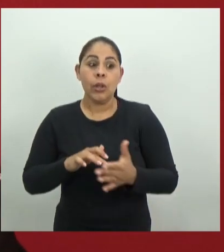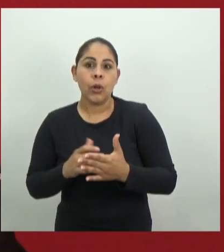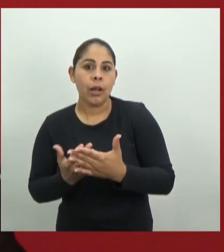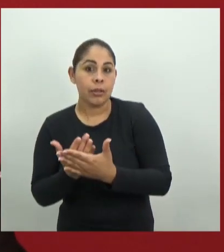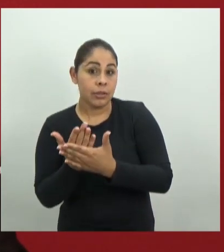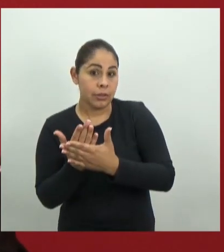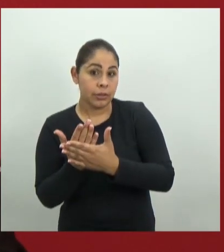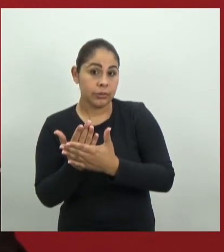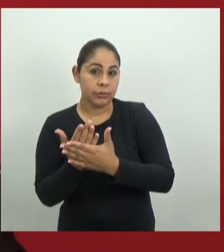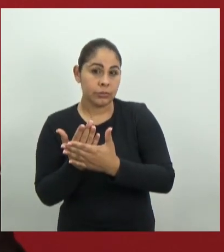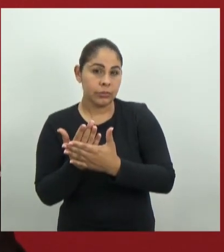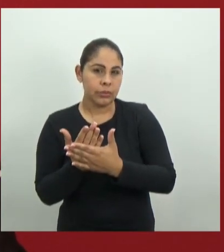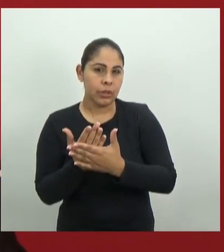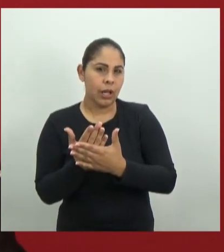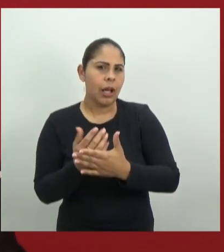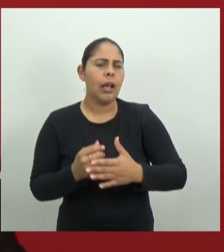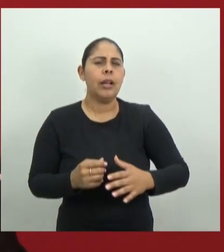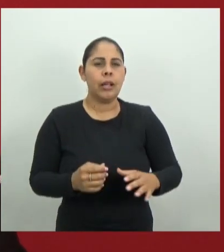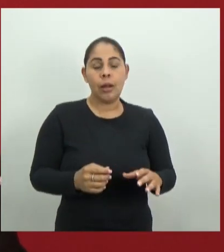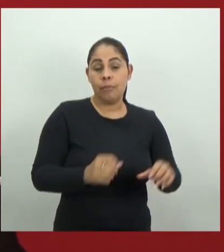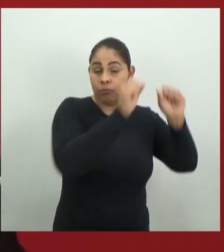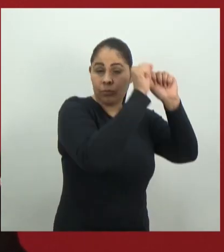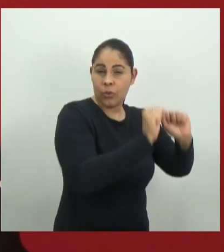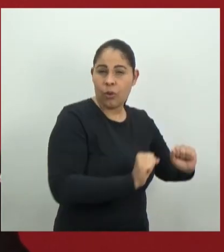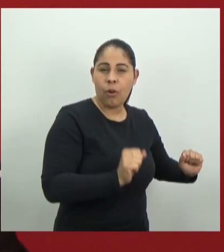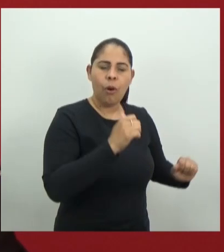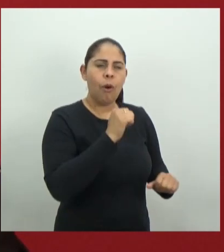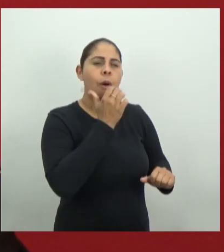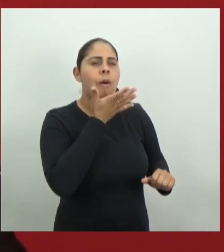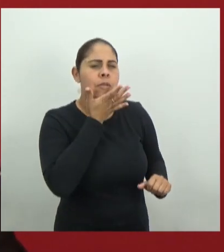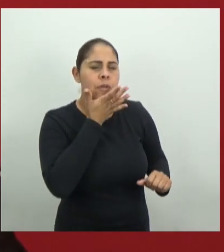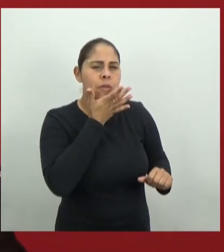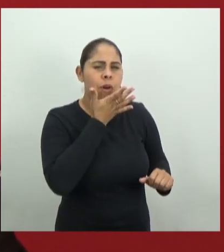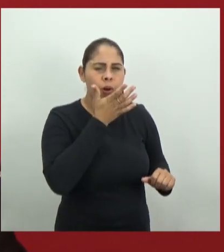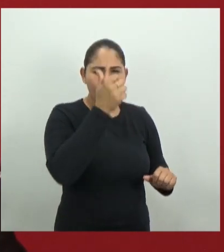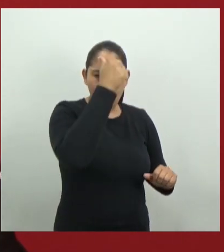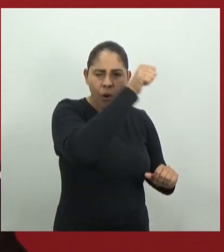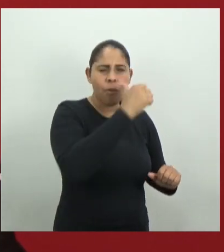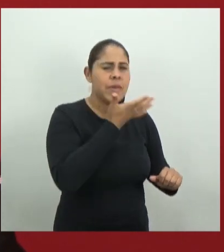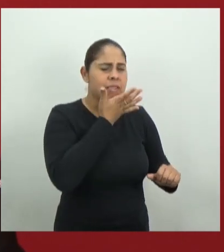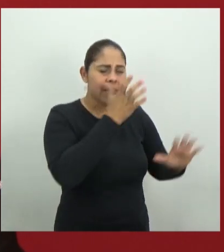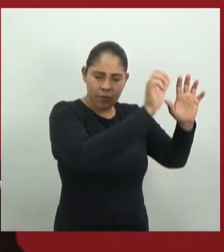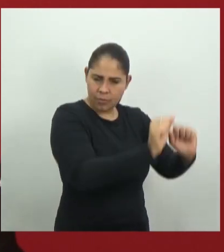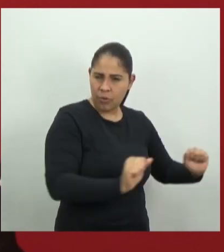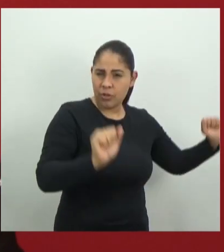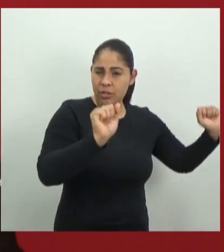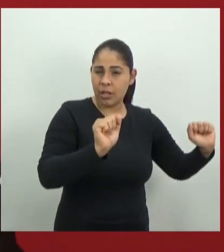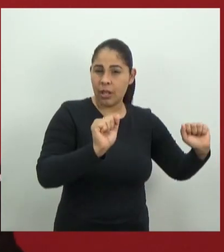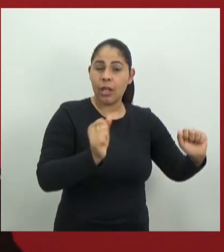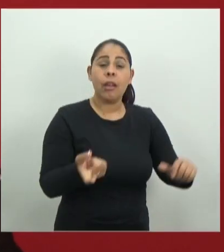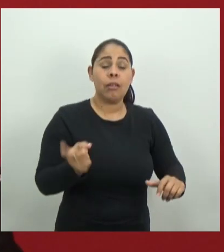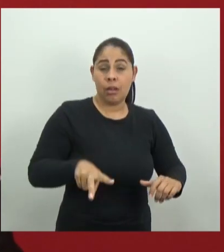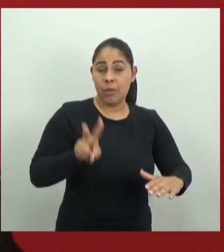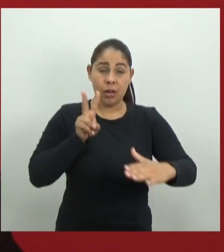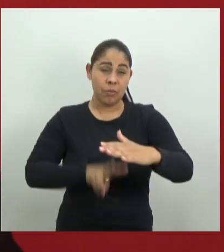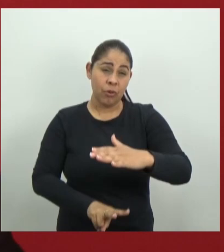Elías, que eran aquellos que todos soñaban una vez ver, tratar con ellos. Todos